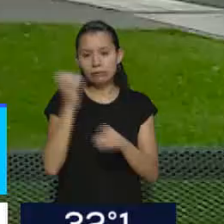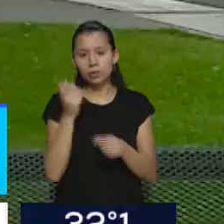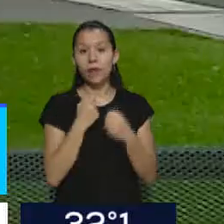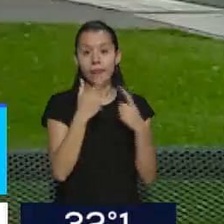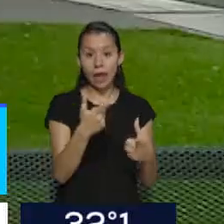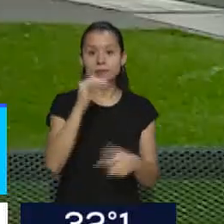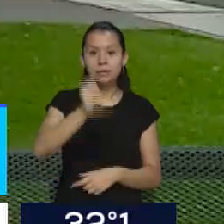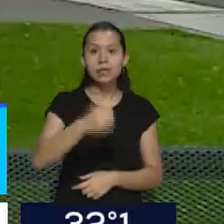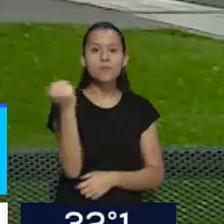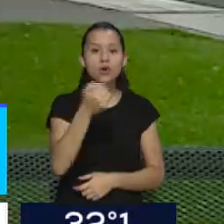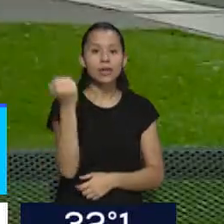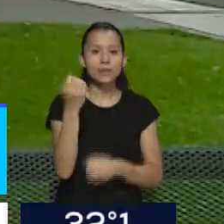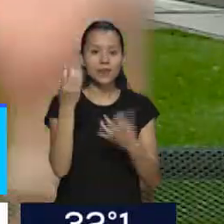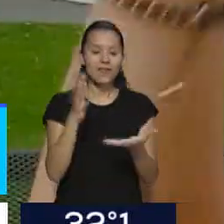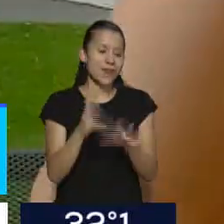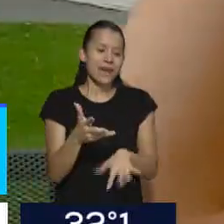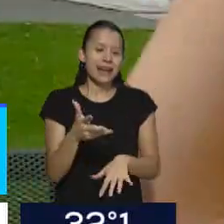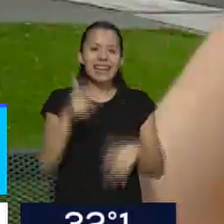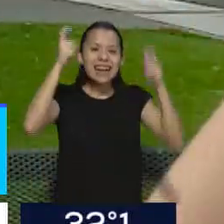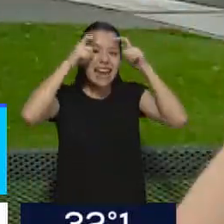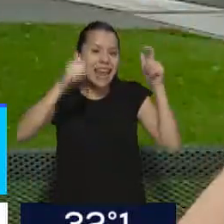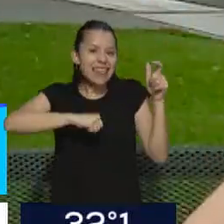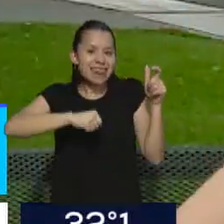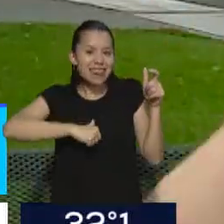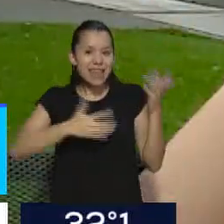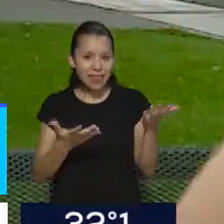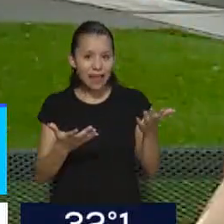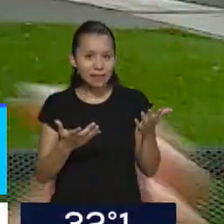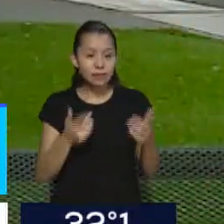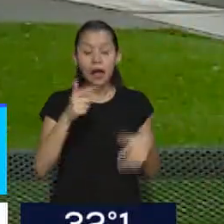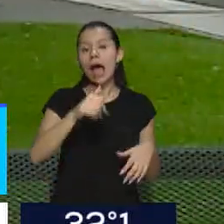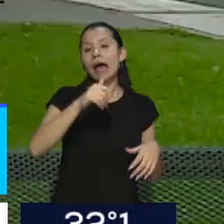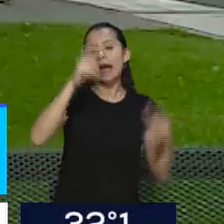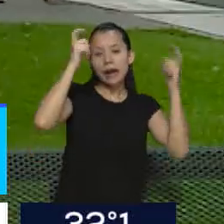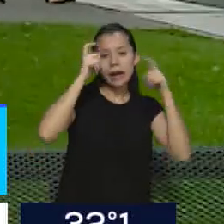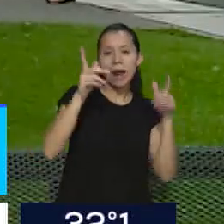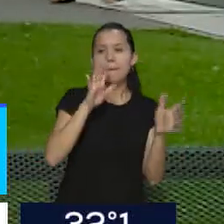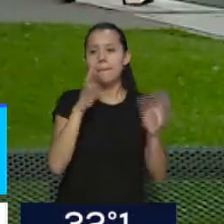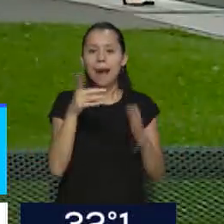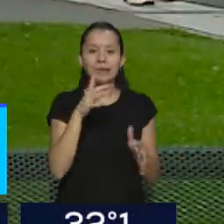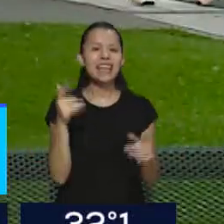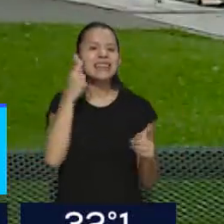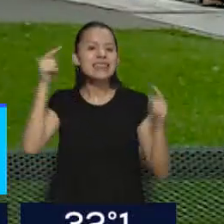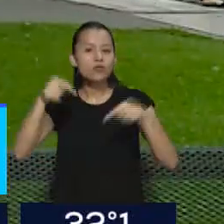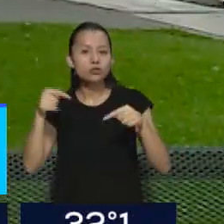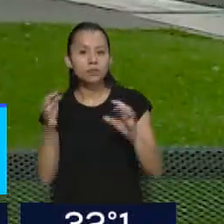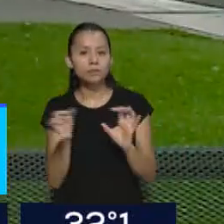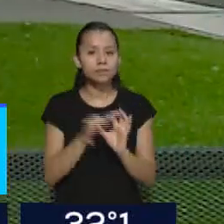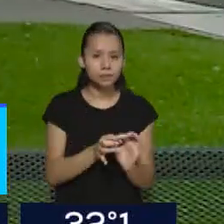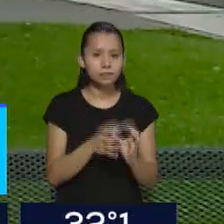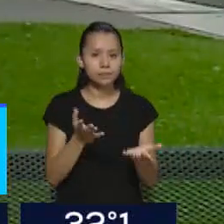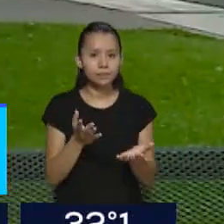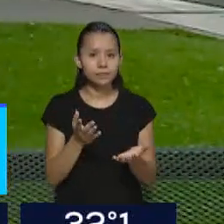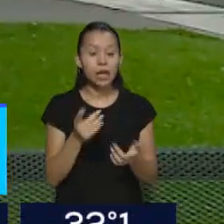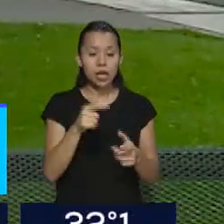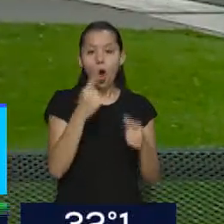realidad es la identidad de la reina. La reina es una institución y tiene que tener y conservar sus atributos para que esta fiesta siga